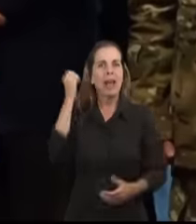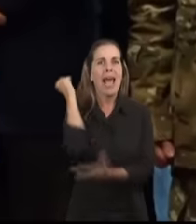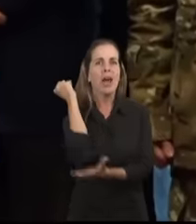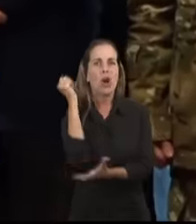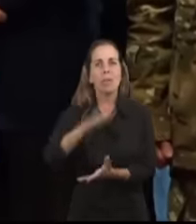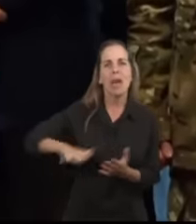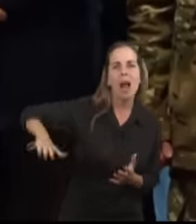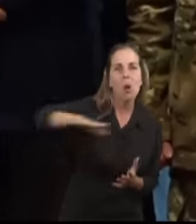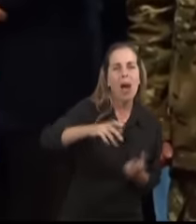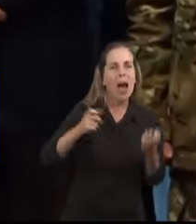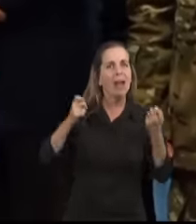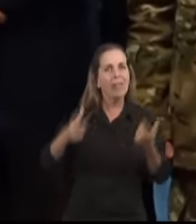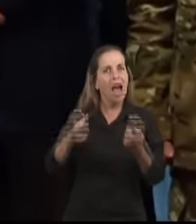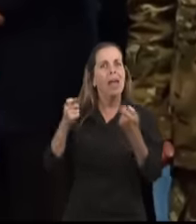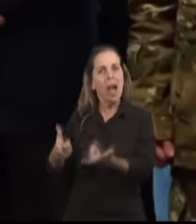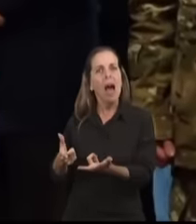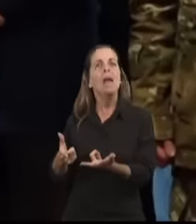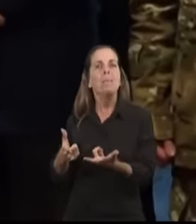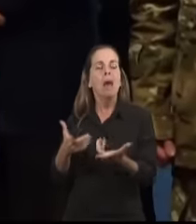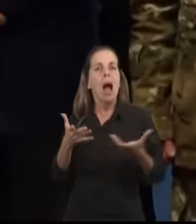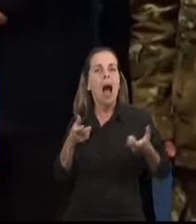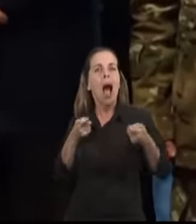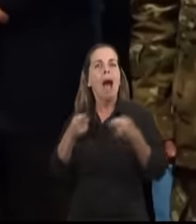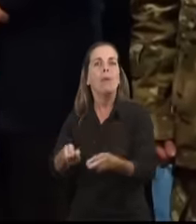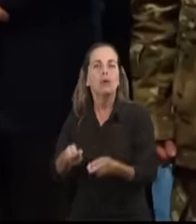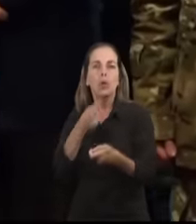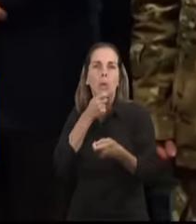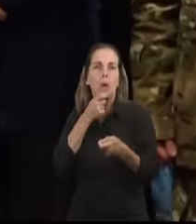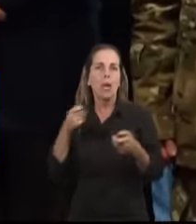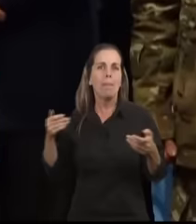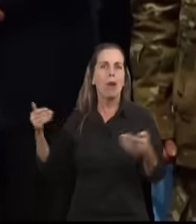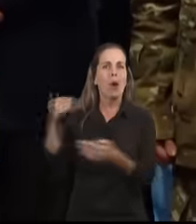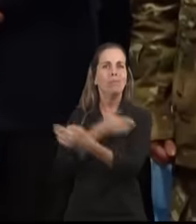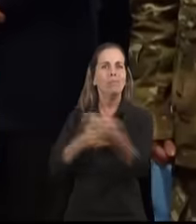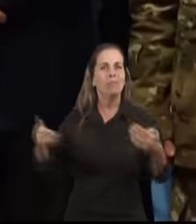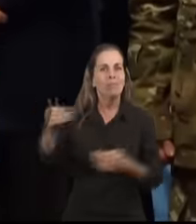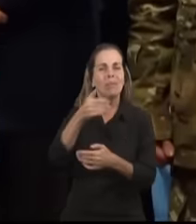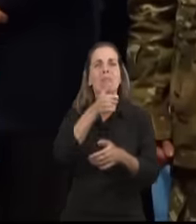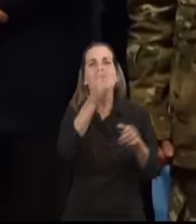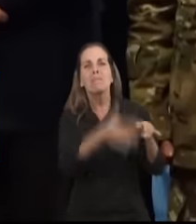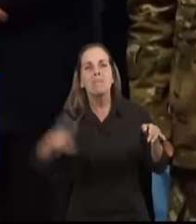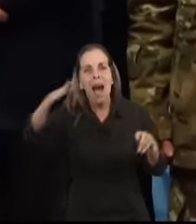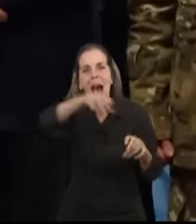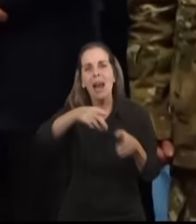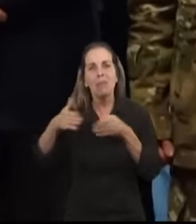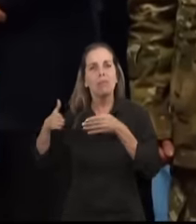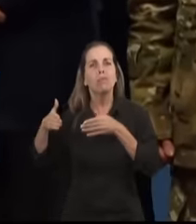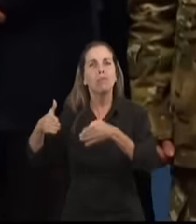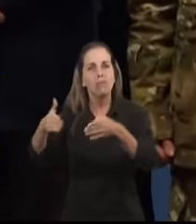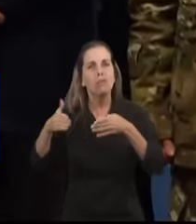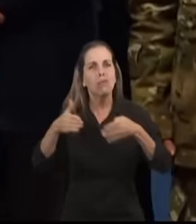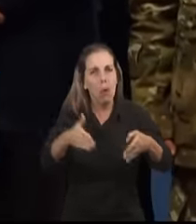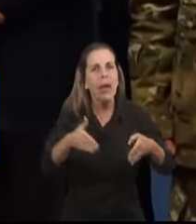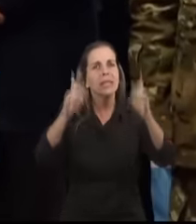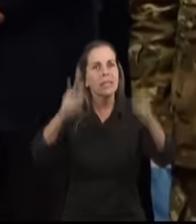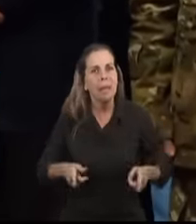logístico que permita las reparaciones y apoyo a los cruceros de buques comerciales que operan en el Atlántico Sur. Brindará apoyo logístico